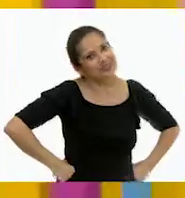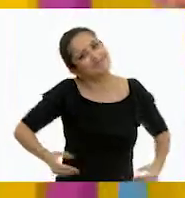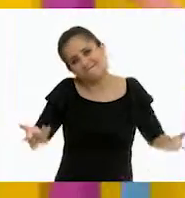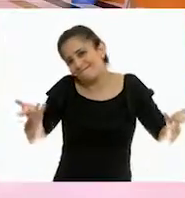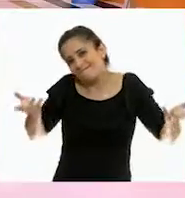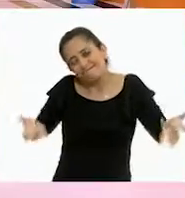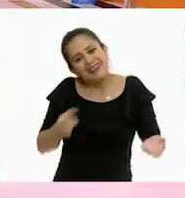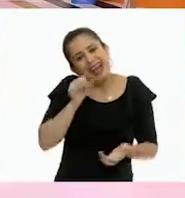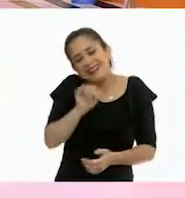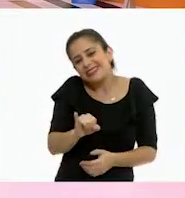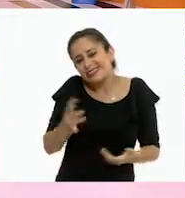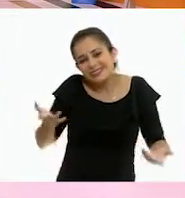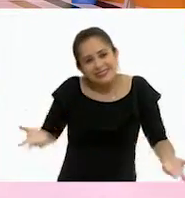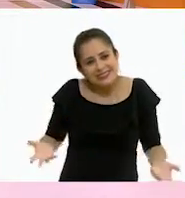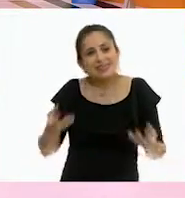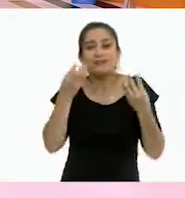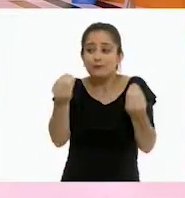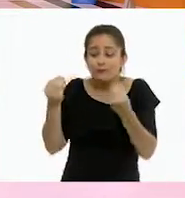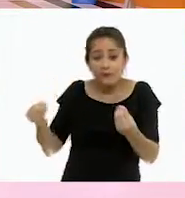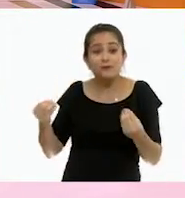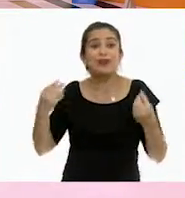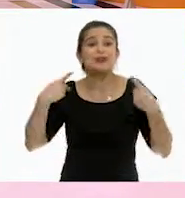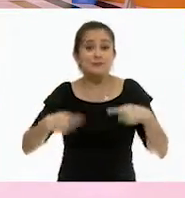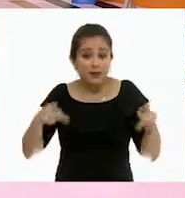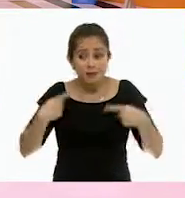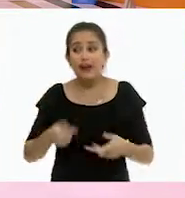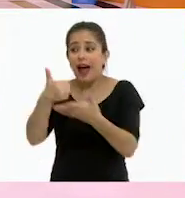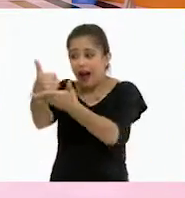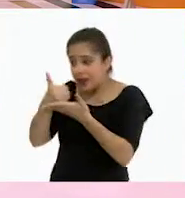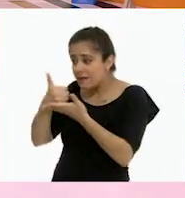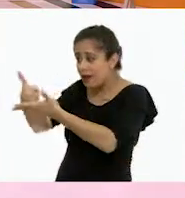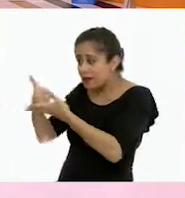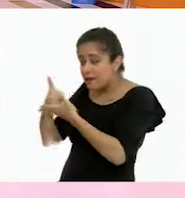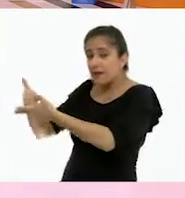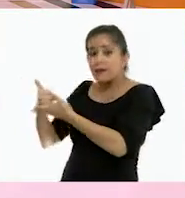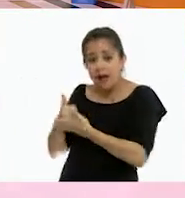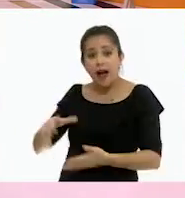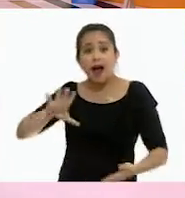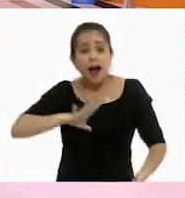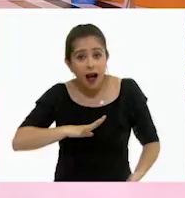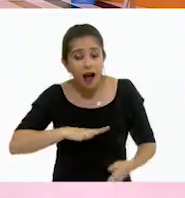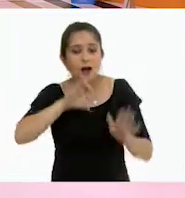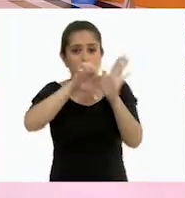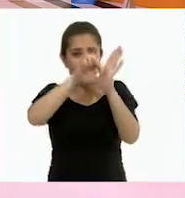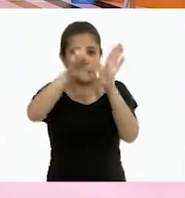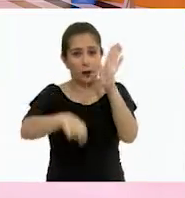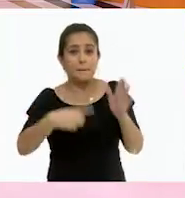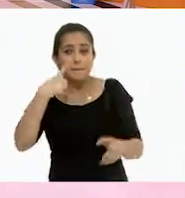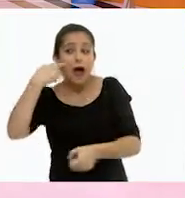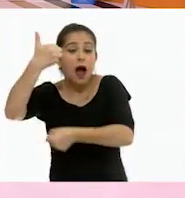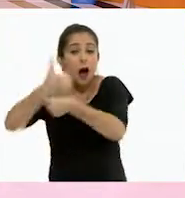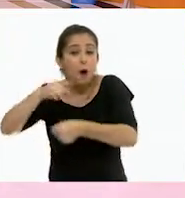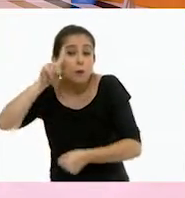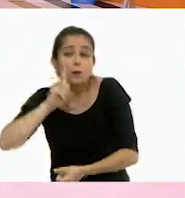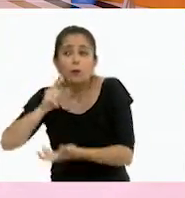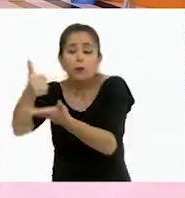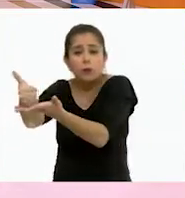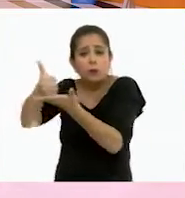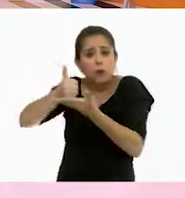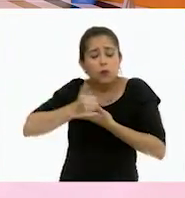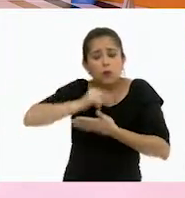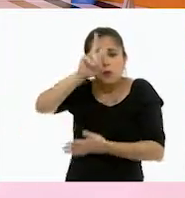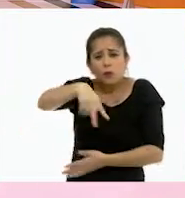pasa, pero fíjense cómo hay muchas personas que nos ayudan. También yo recuerdo a mi abuelita. A mí cómo me costaban trabajo